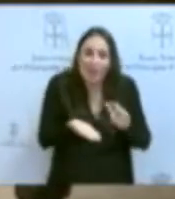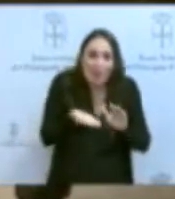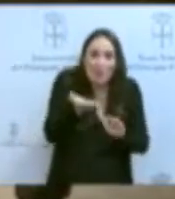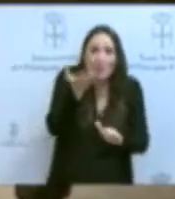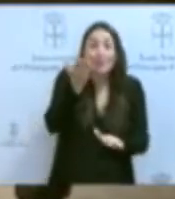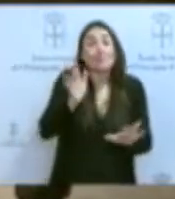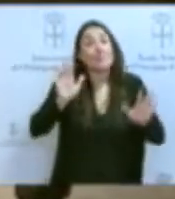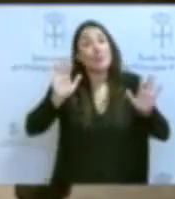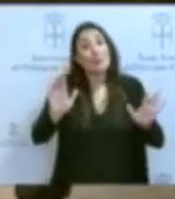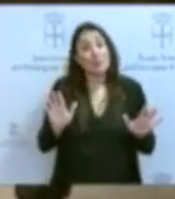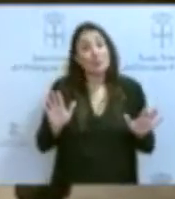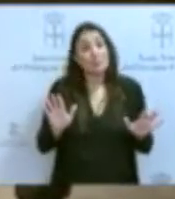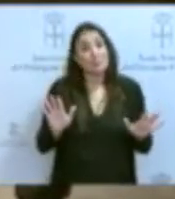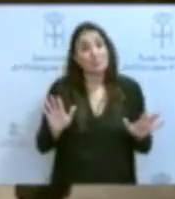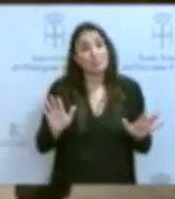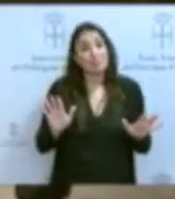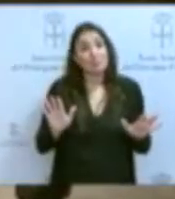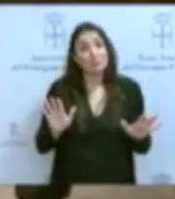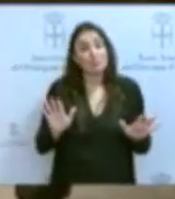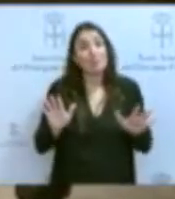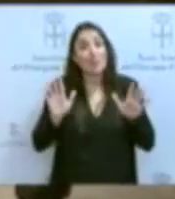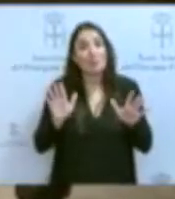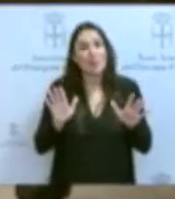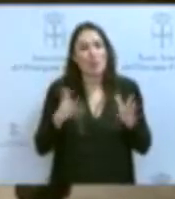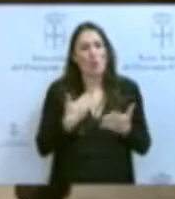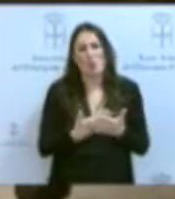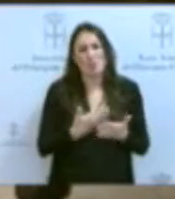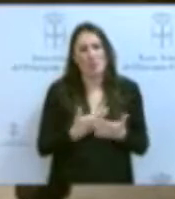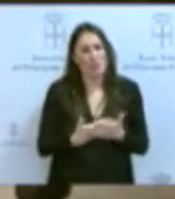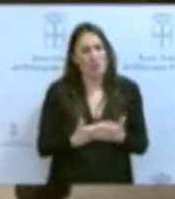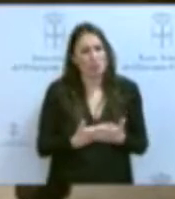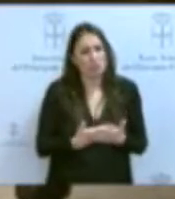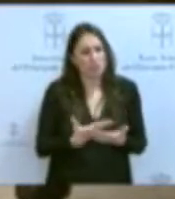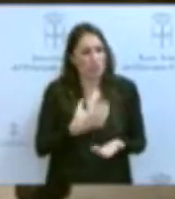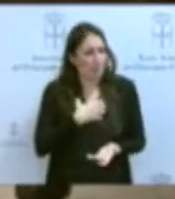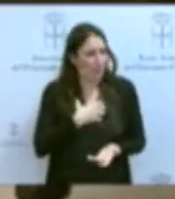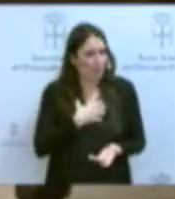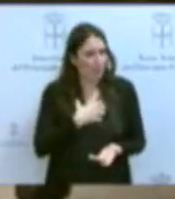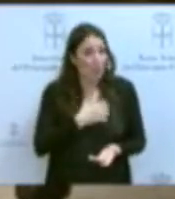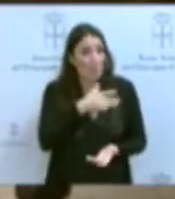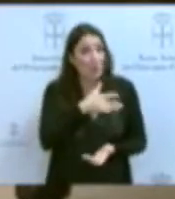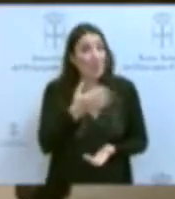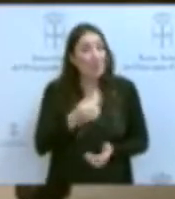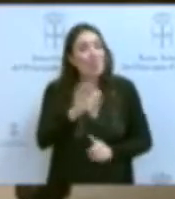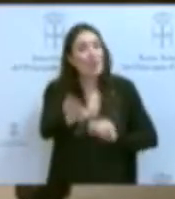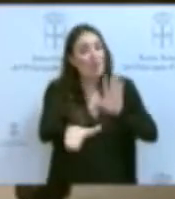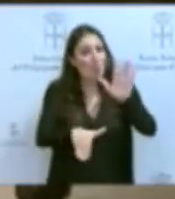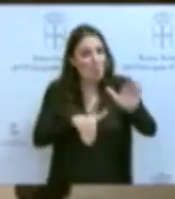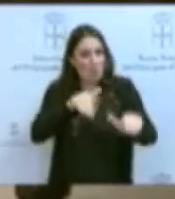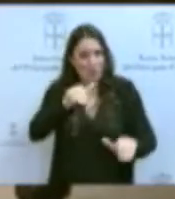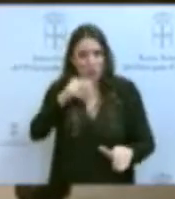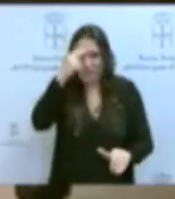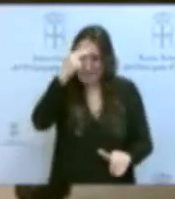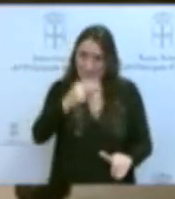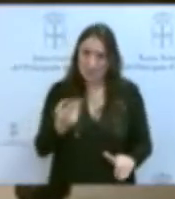pero lo que sí que no tiene justificación es que no se respeten las convocatorias como las de